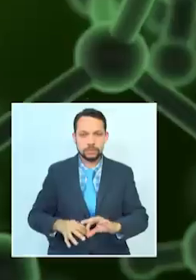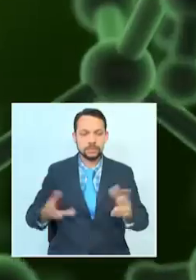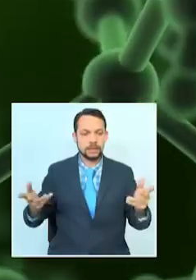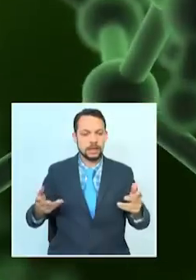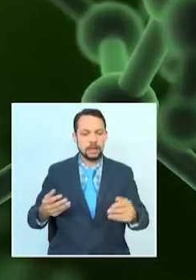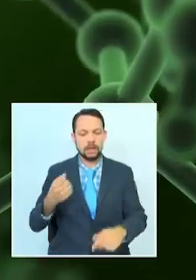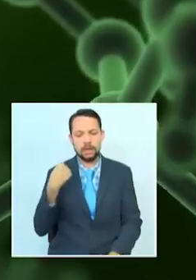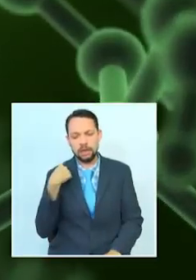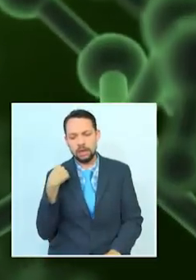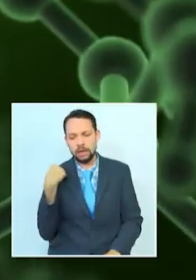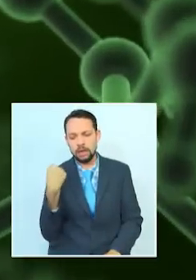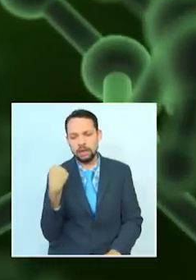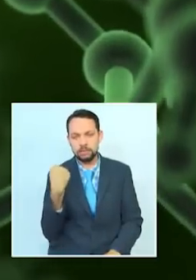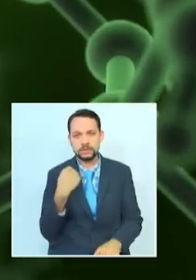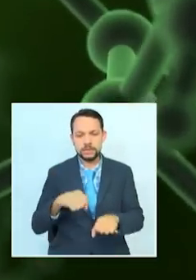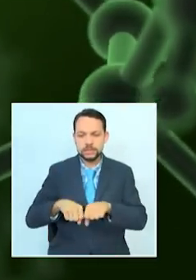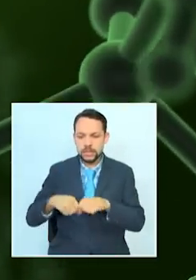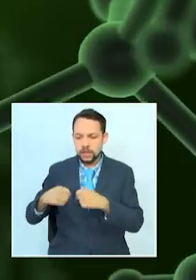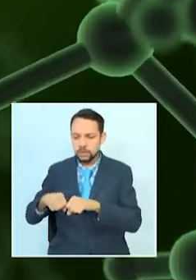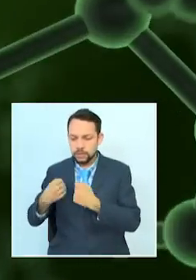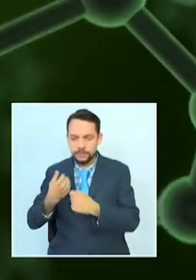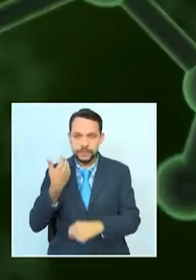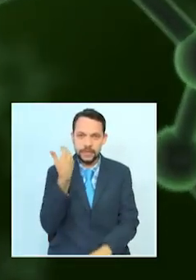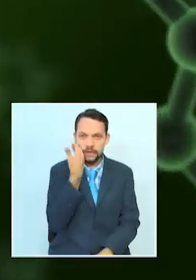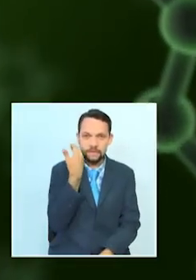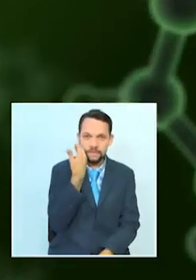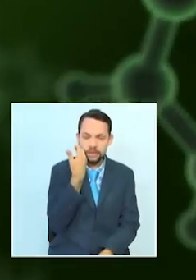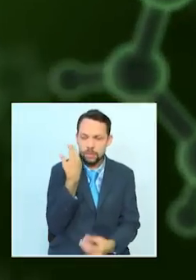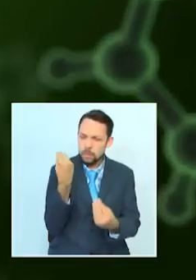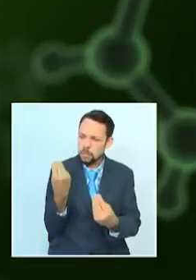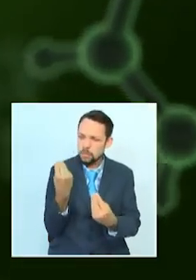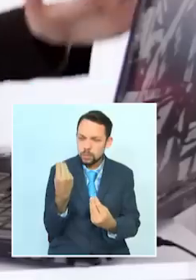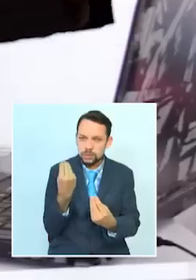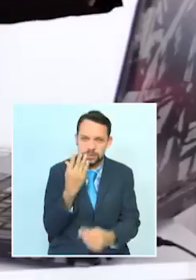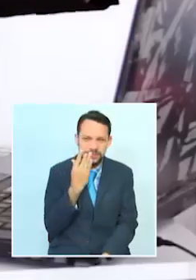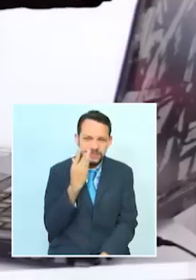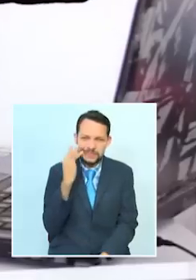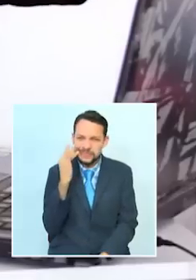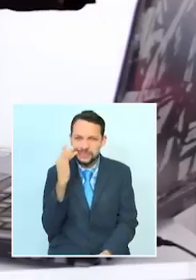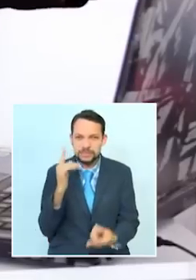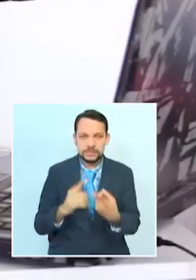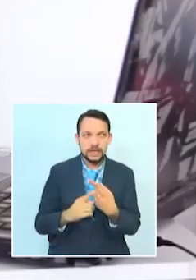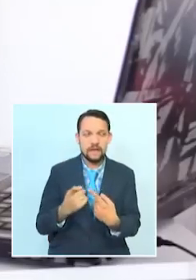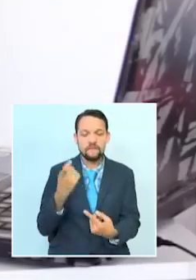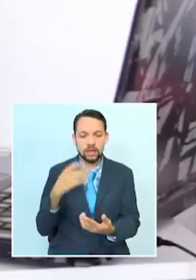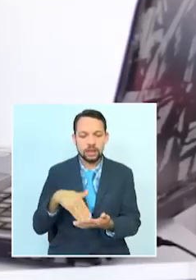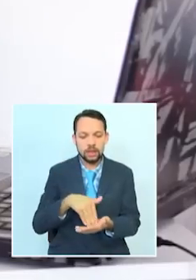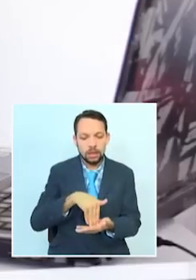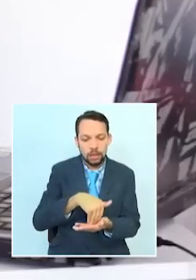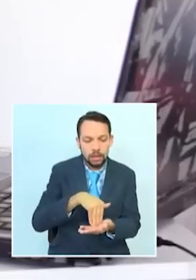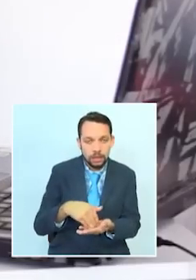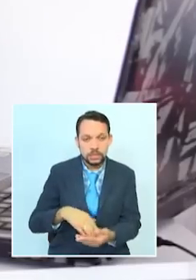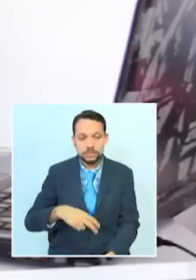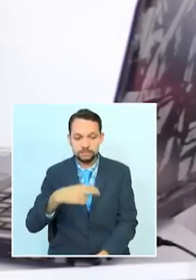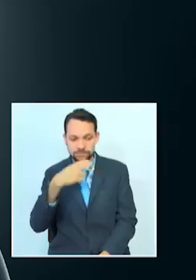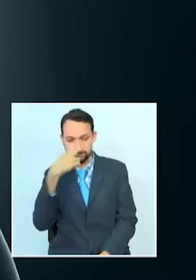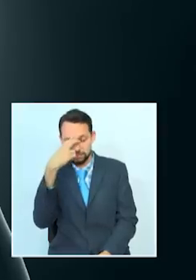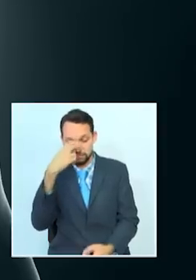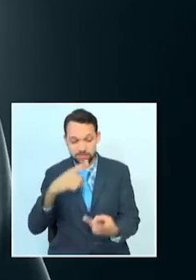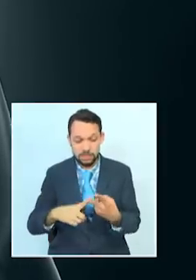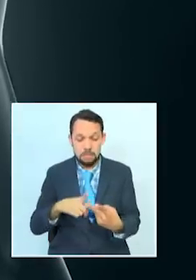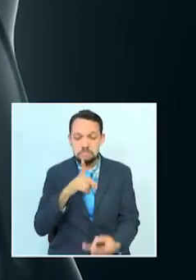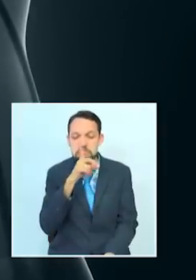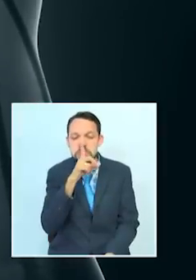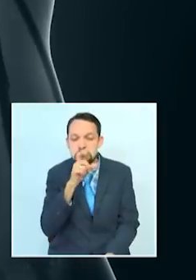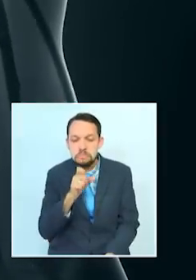desgasta las enfermedades que se producen por la acumulación de ácidos son falta de energía malgenio envejecimiento